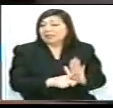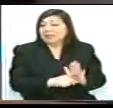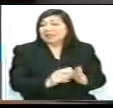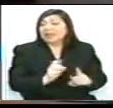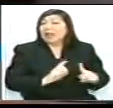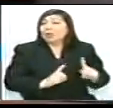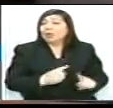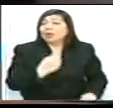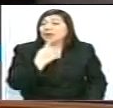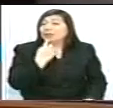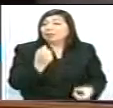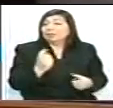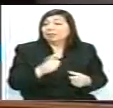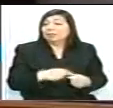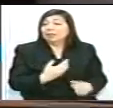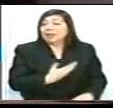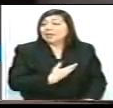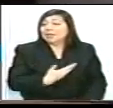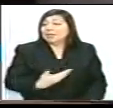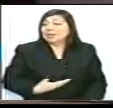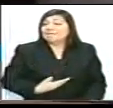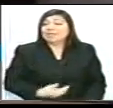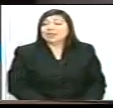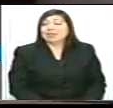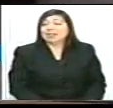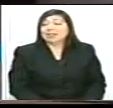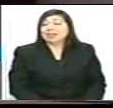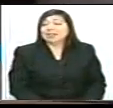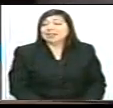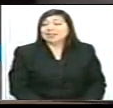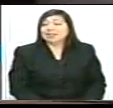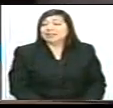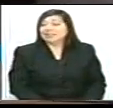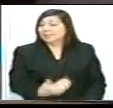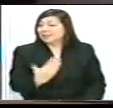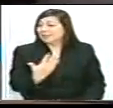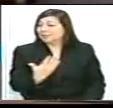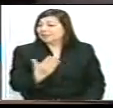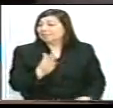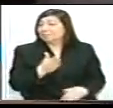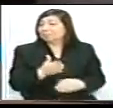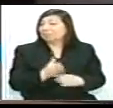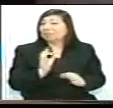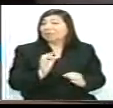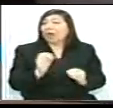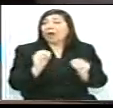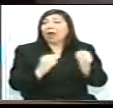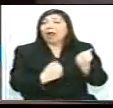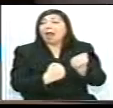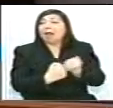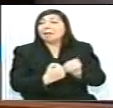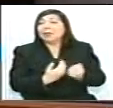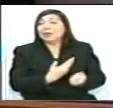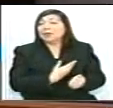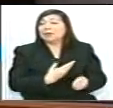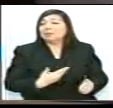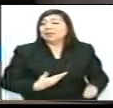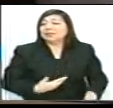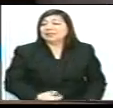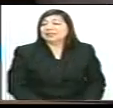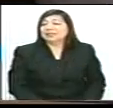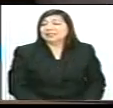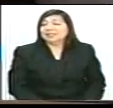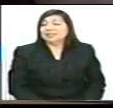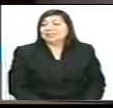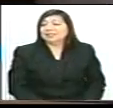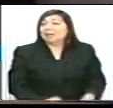que algunos aliados del gobierno, una de las cinco bancadas que suelen respaldar al señor presidente de la República,